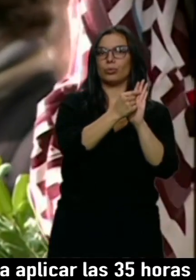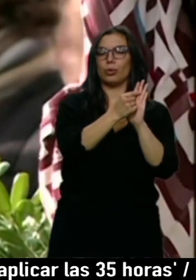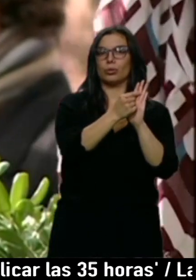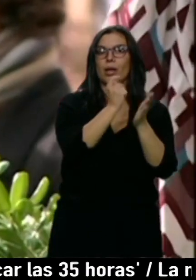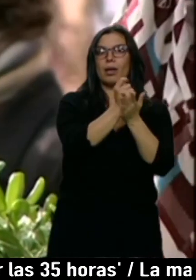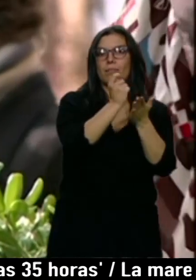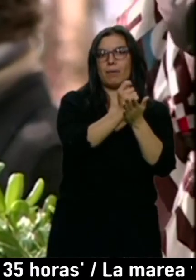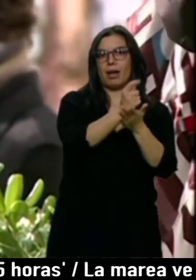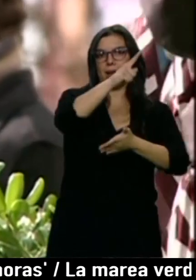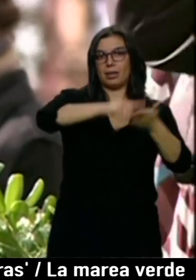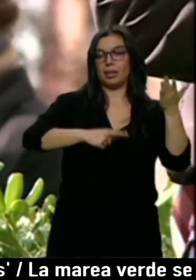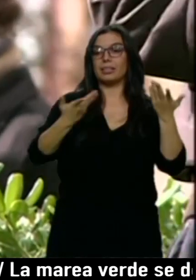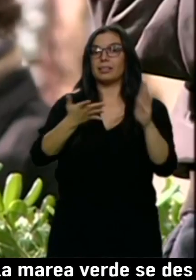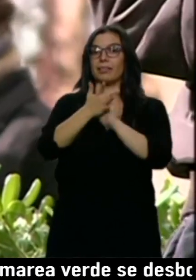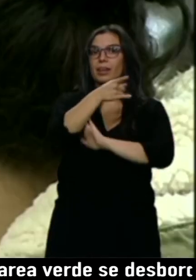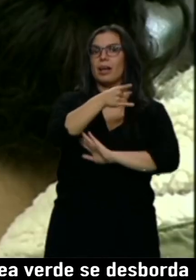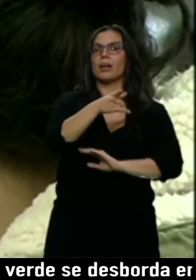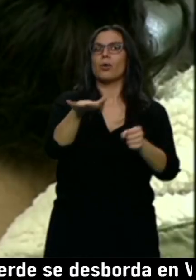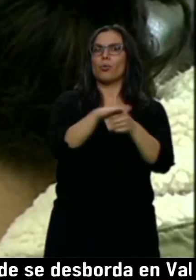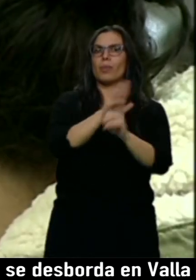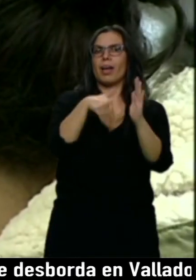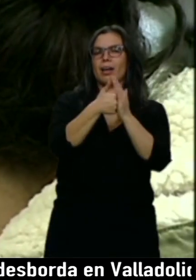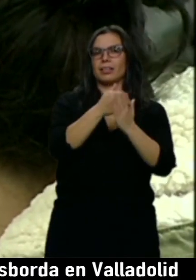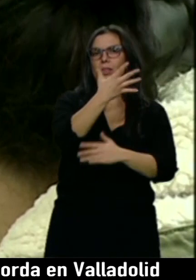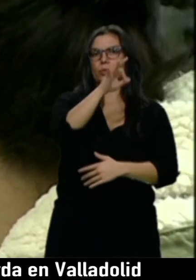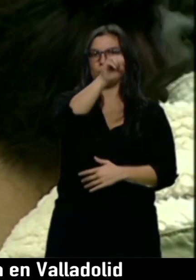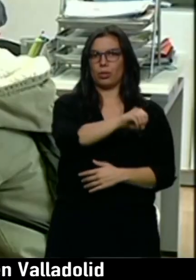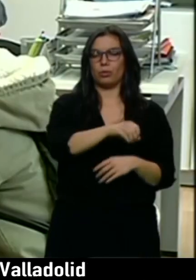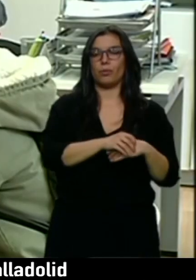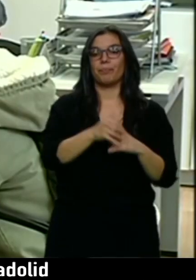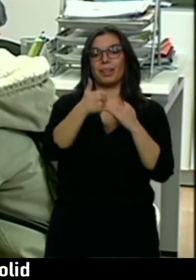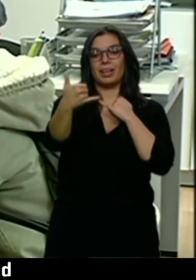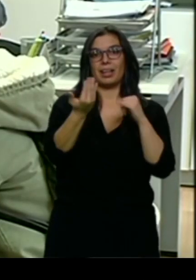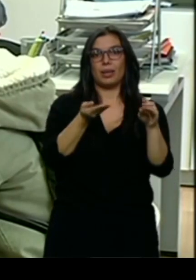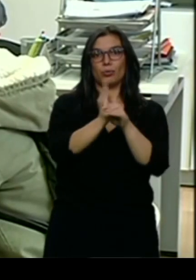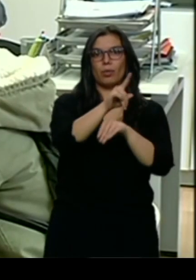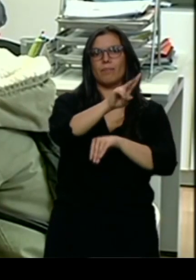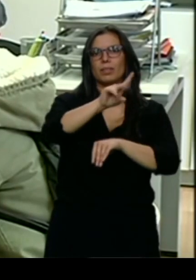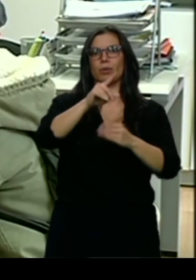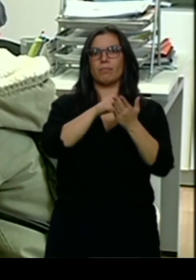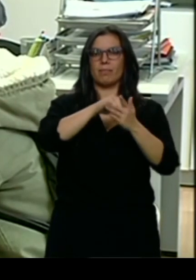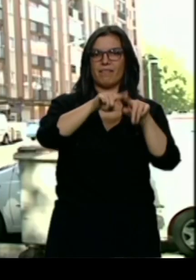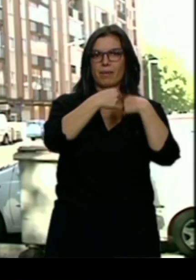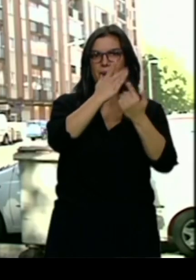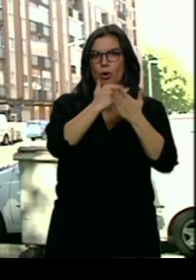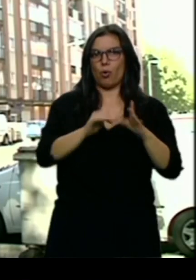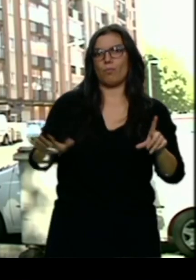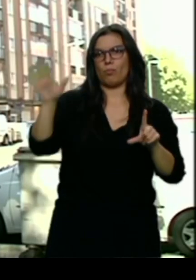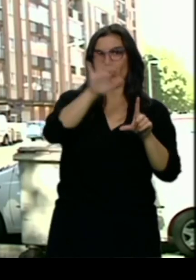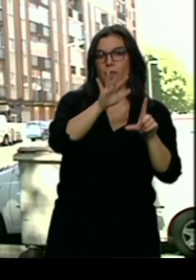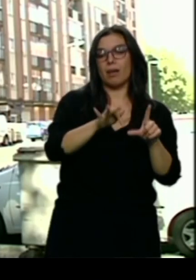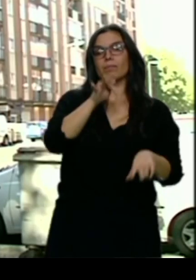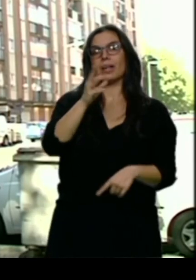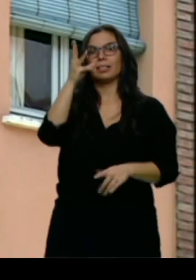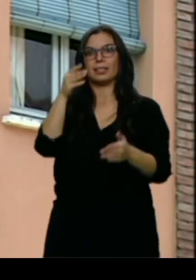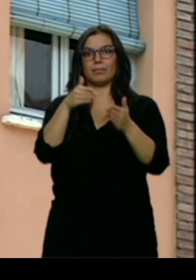tal forma que se les subvenciona hasta el 50%. Esa línea de ayudas llega a 21.000 familias de la comunidad. A mayores hay 3.000 viviendas en el